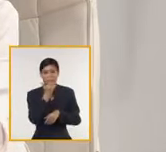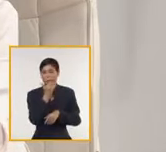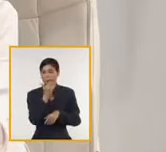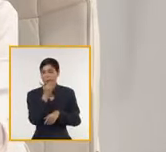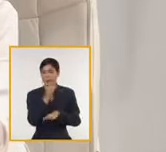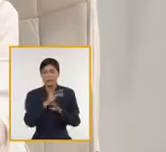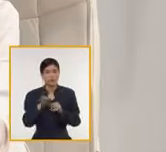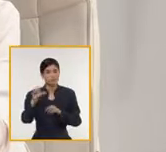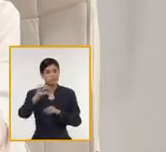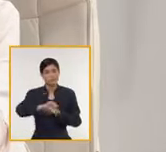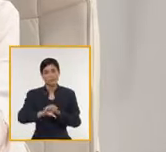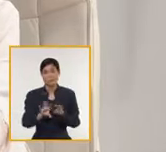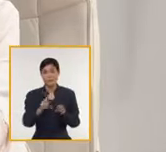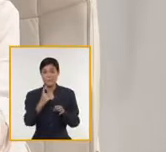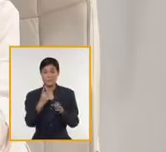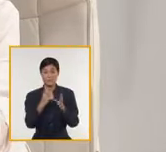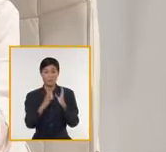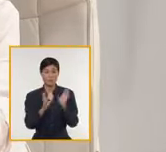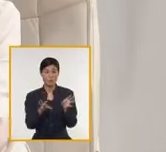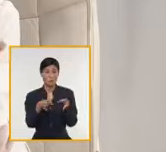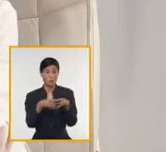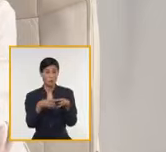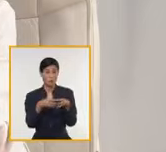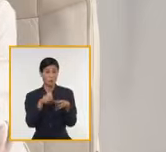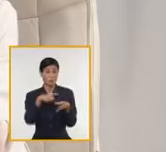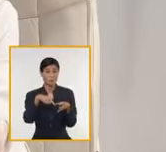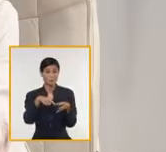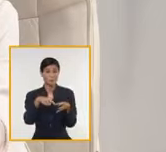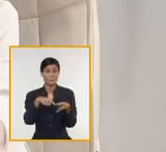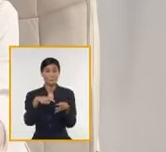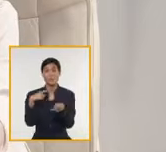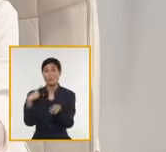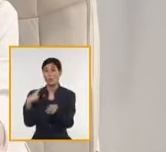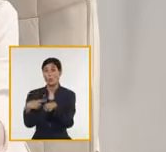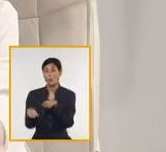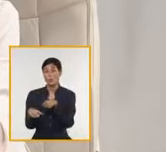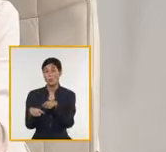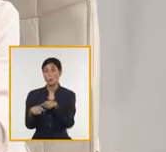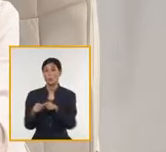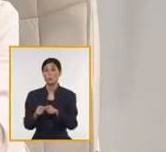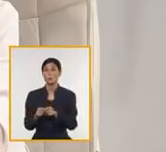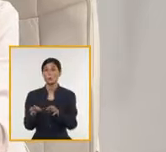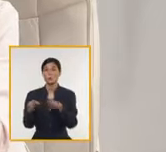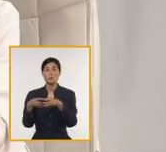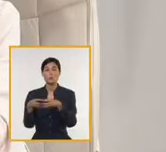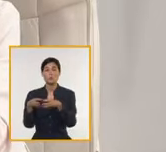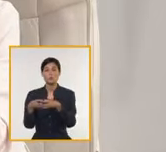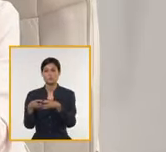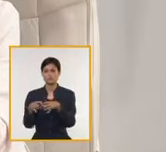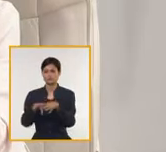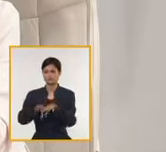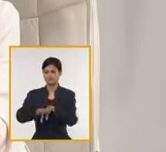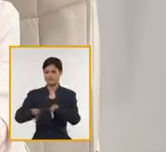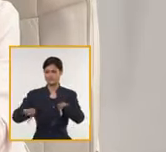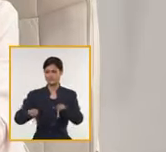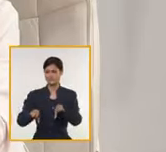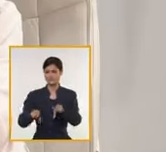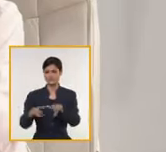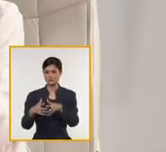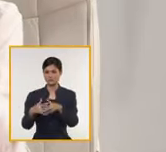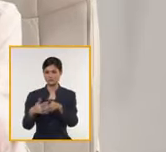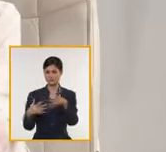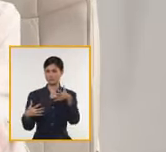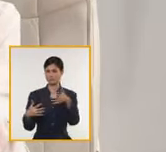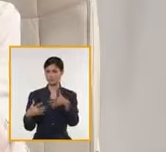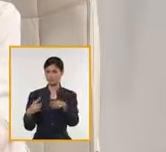perdedor desde mi punto de vista. Y la derecha también muy fraccionada. La derecha llegó a las elecciones